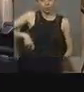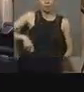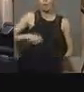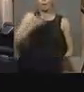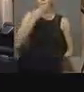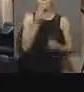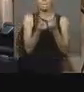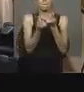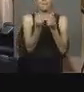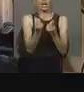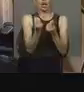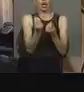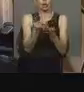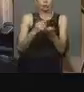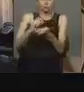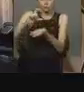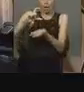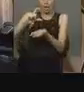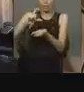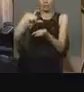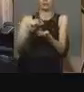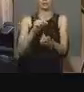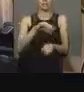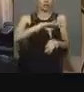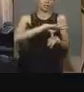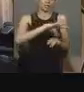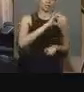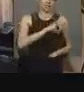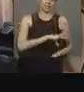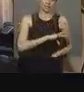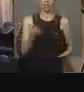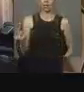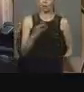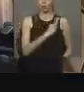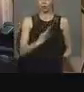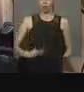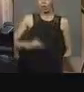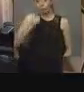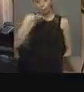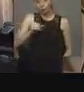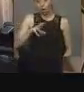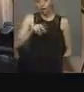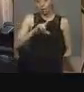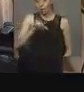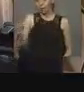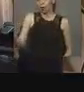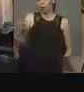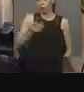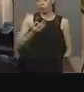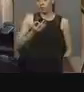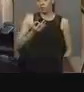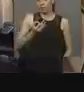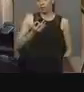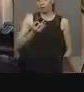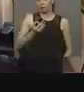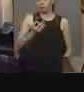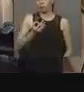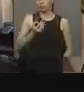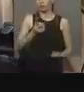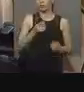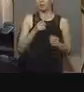las condiciones ante un modelo de un país, como aquí lo decía el propio diputado Jaramillo, que está ceñido por